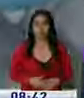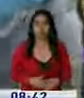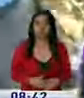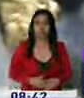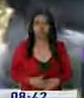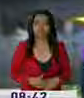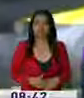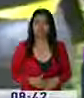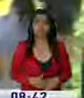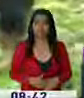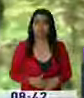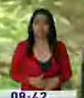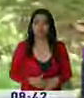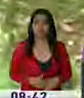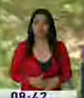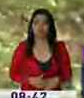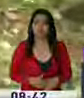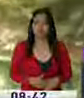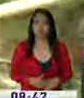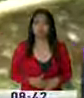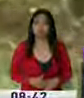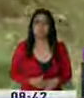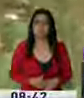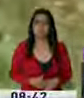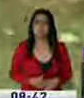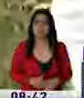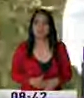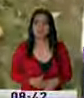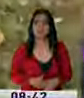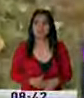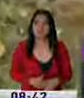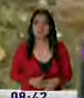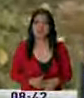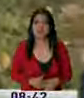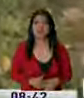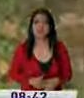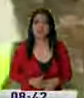Desde la provincia de Manabí informó Johnny Armenta.